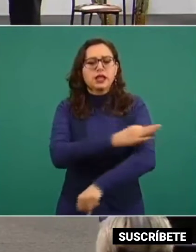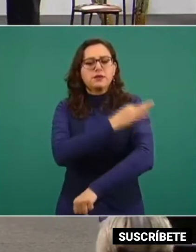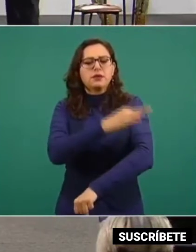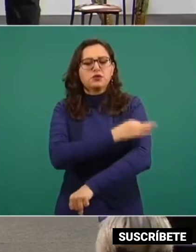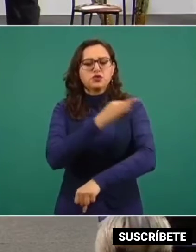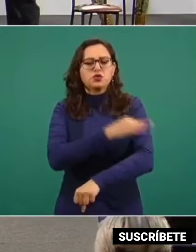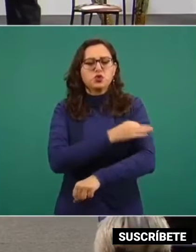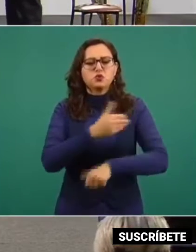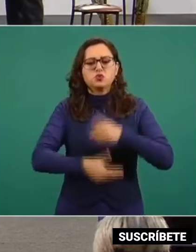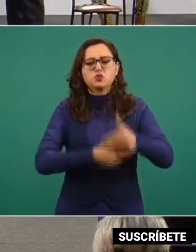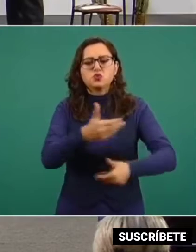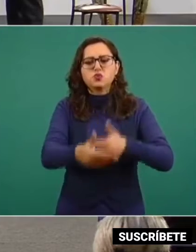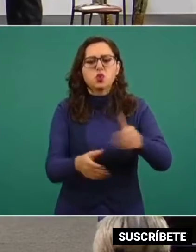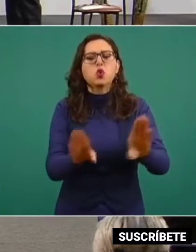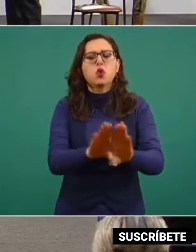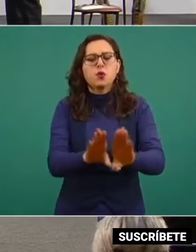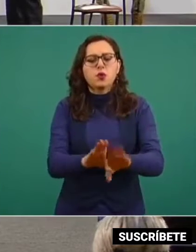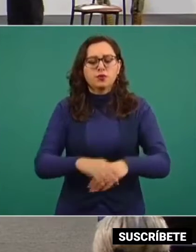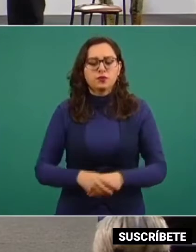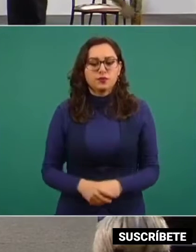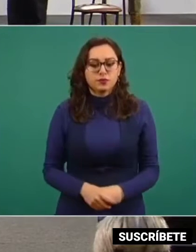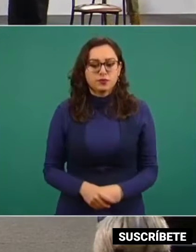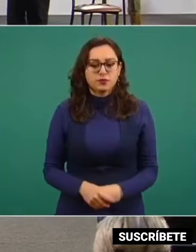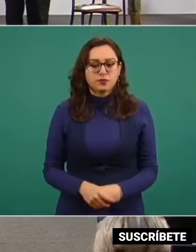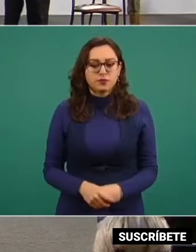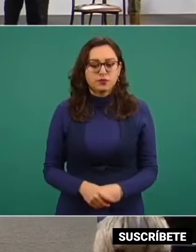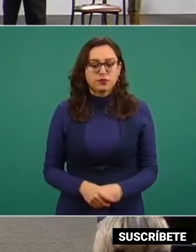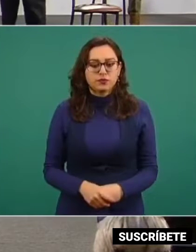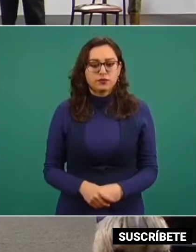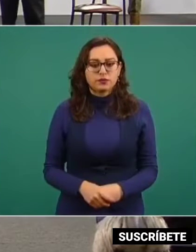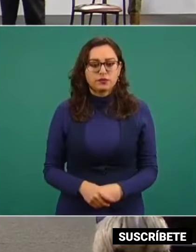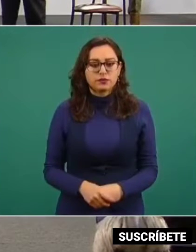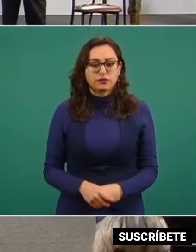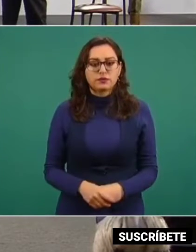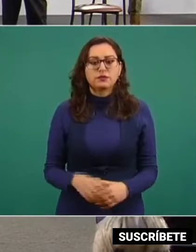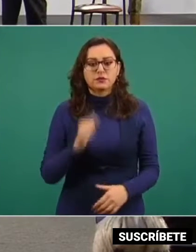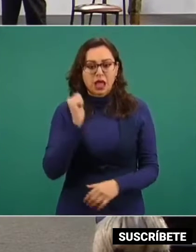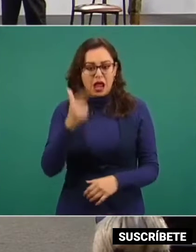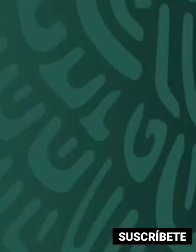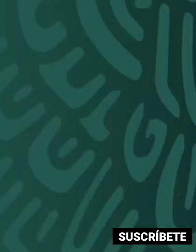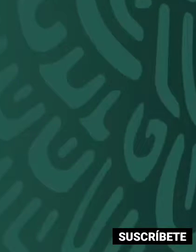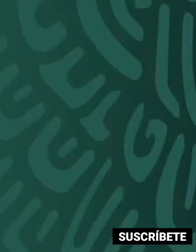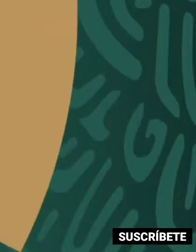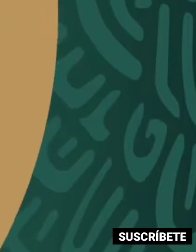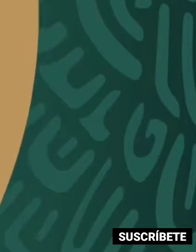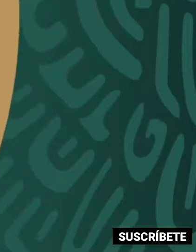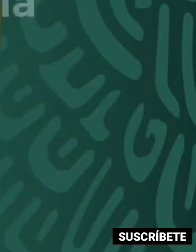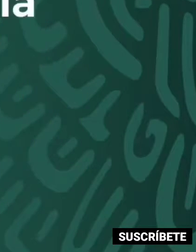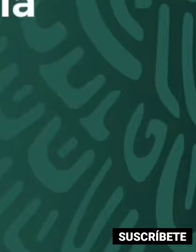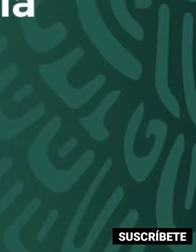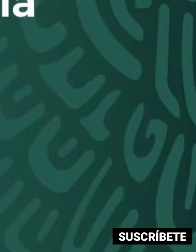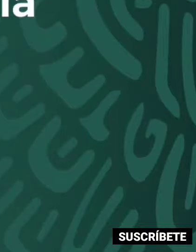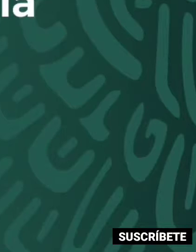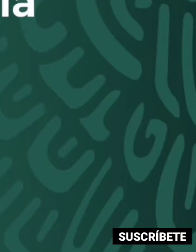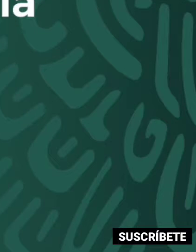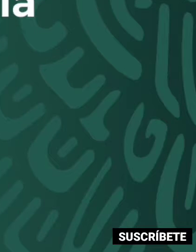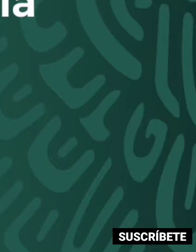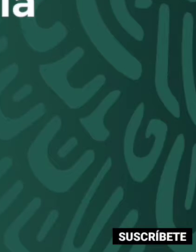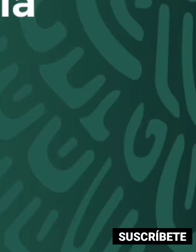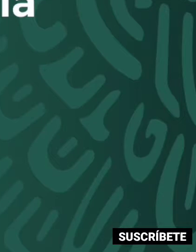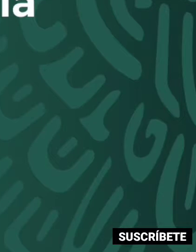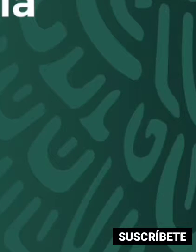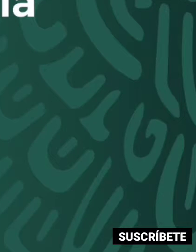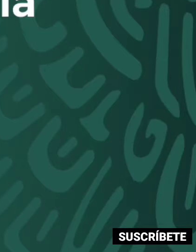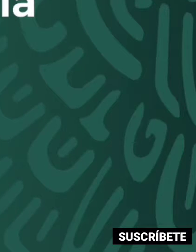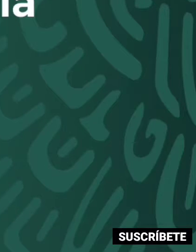de vacunación? Si alguno de ustedes puede informarnos. El esfuerzo del gobierno federal para la aplicación